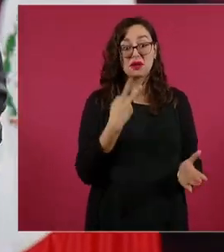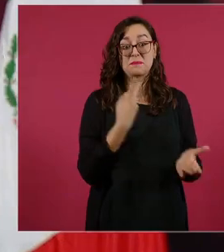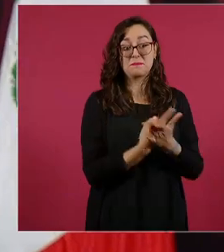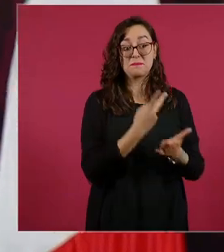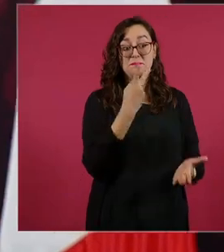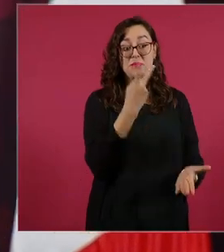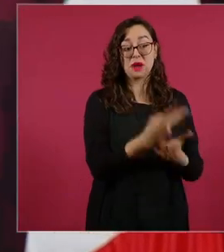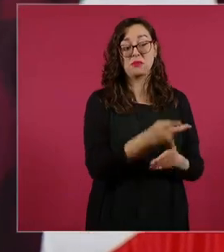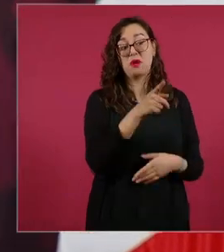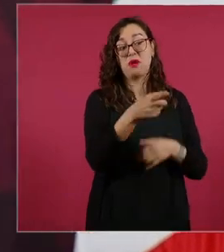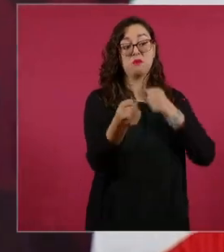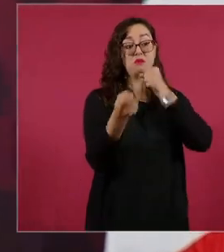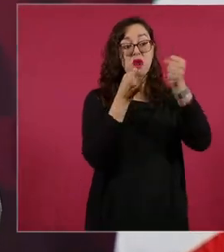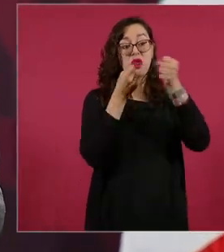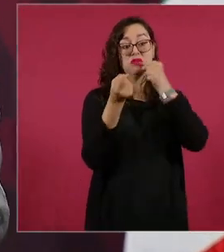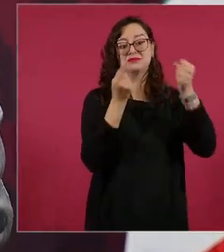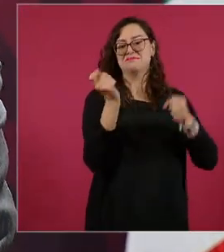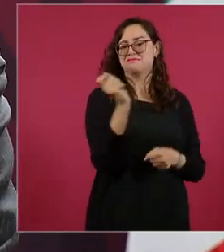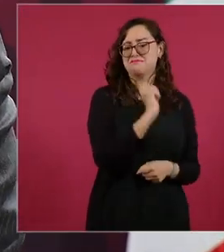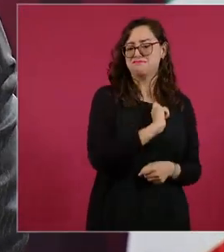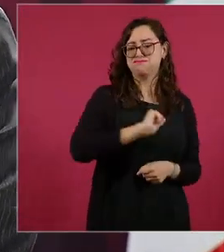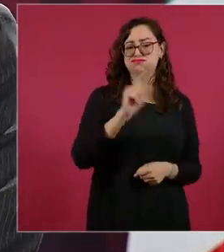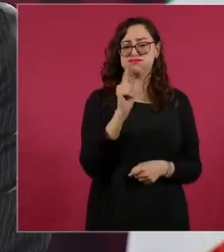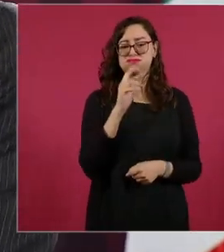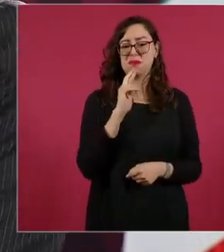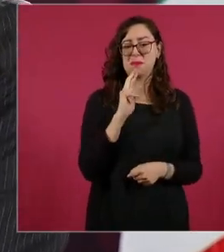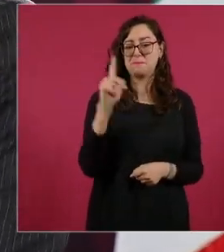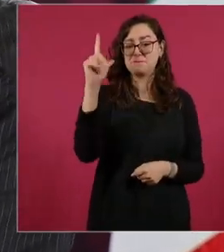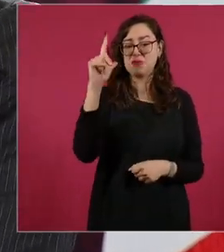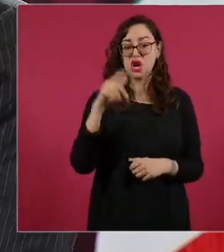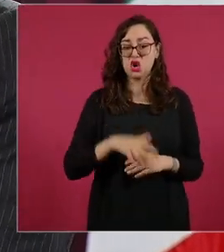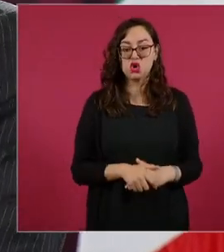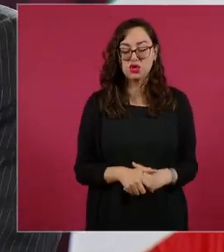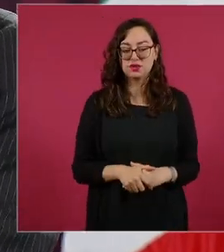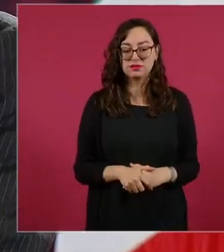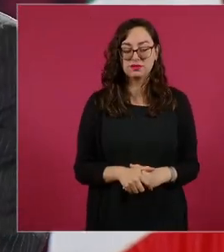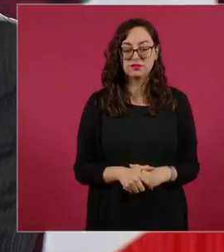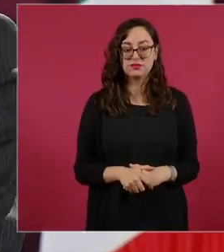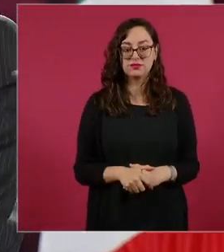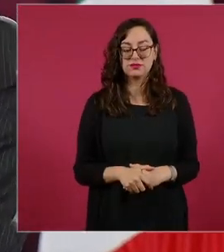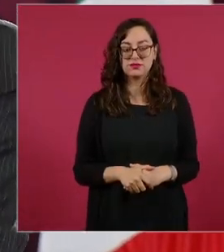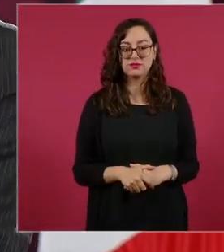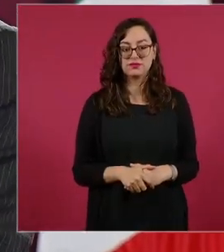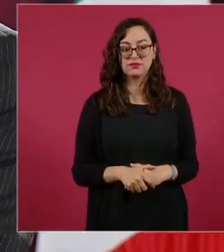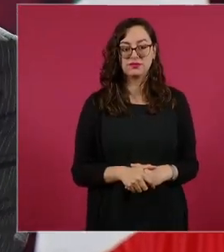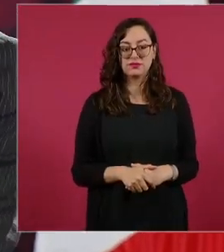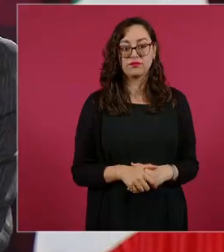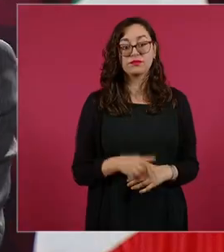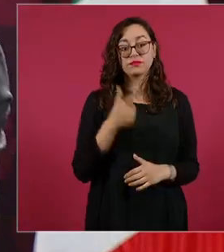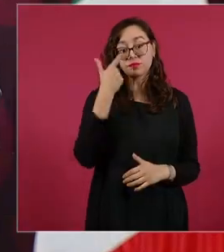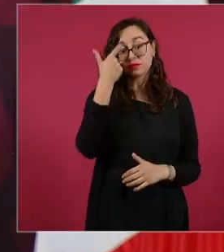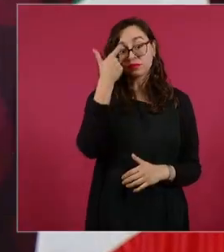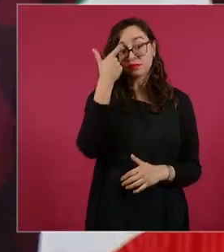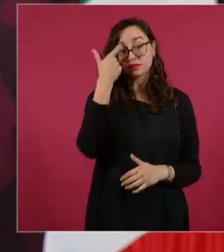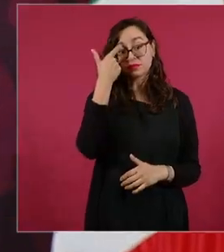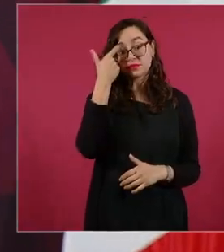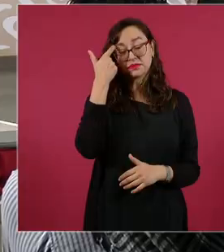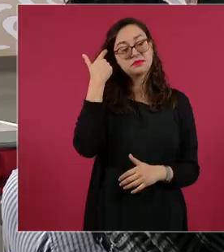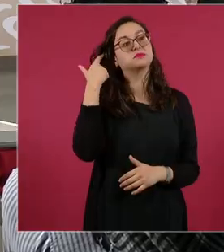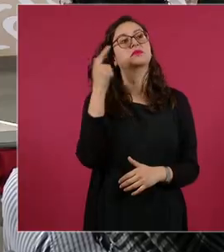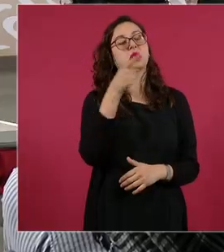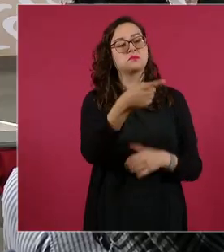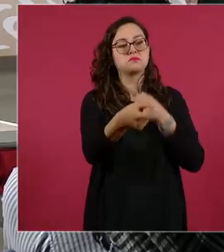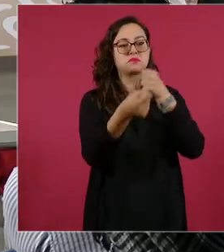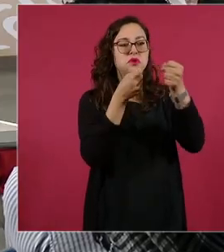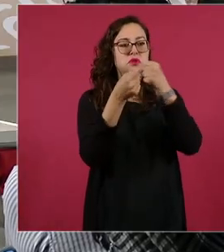al mejor periodista de Estados Unidos y si es el mejor